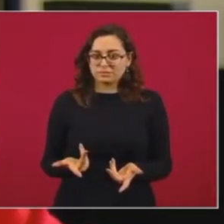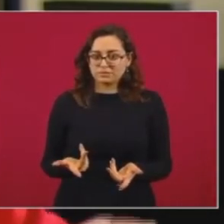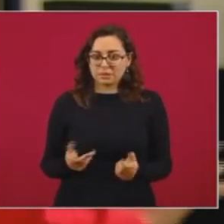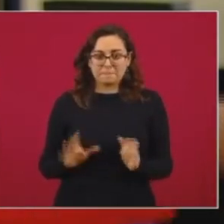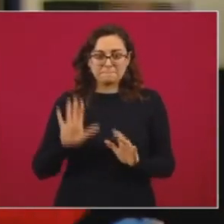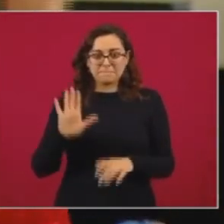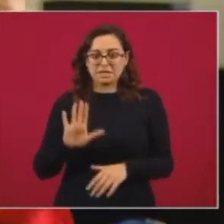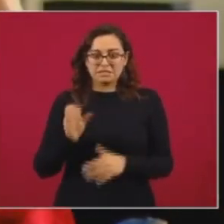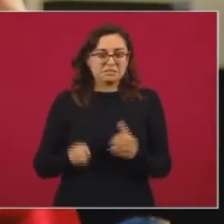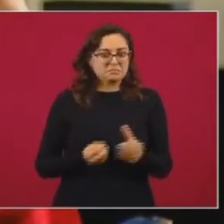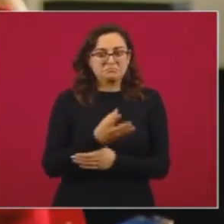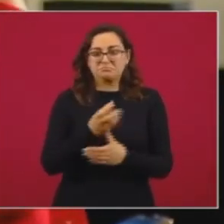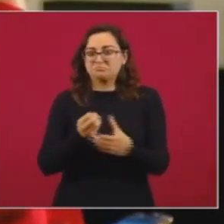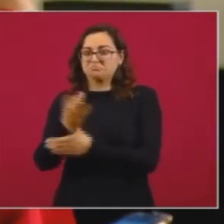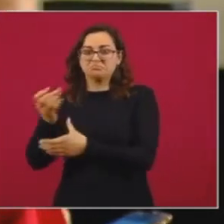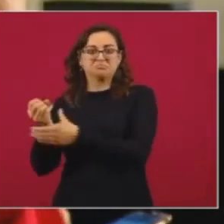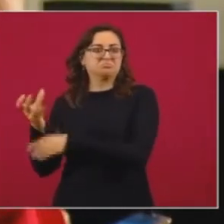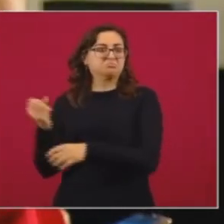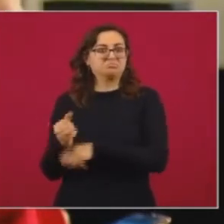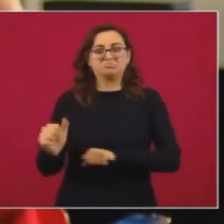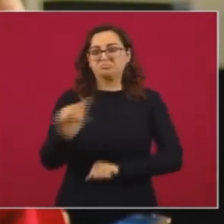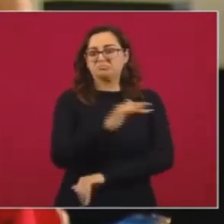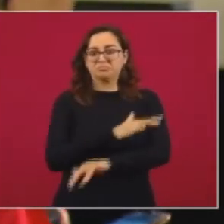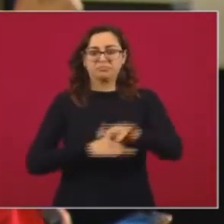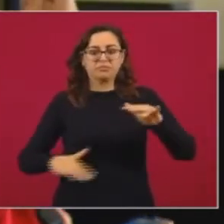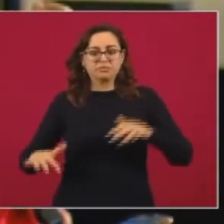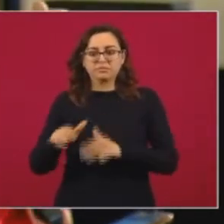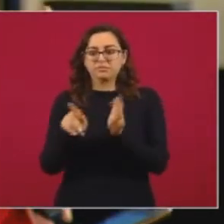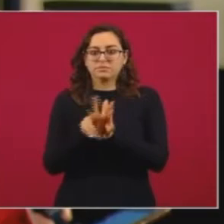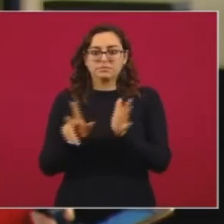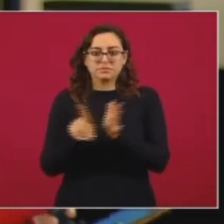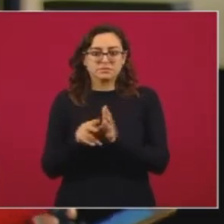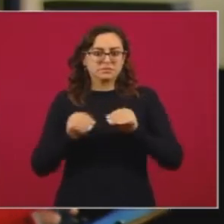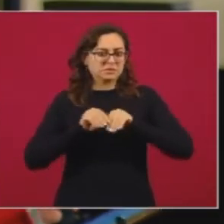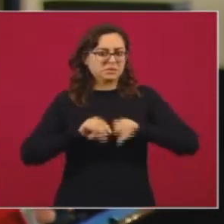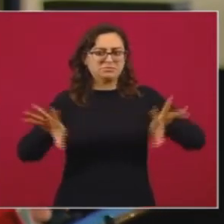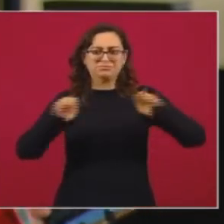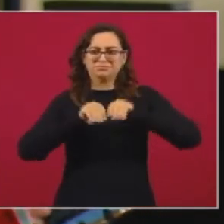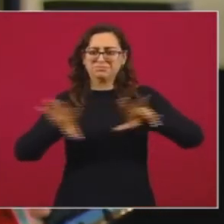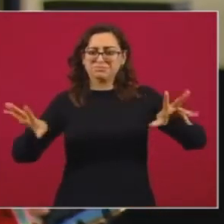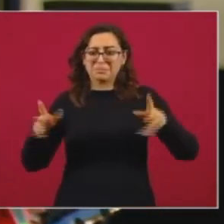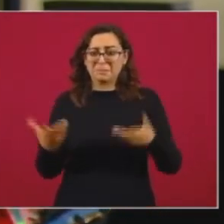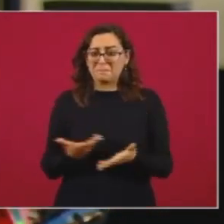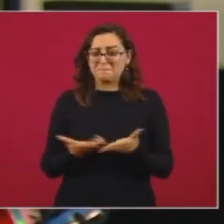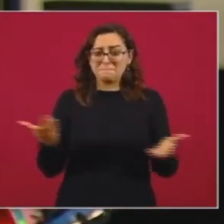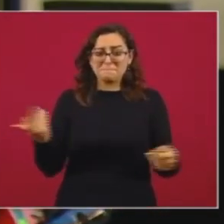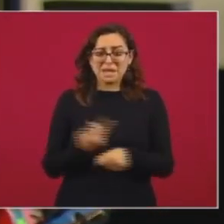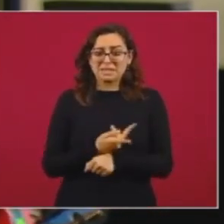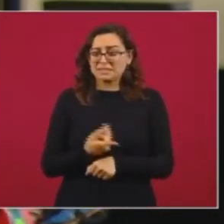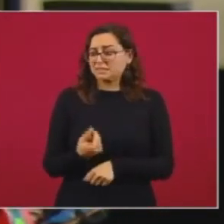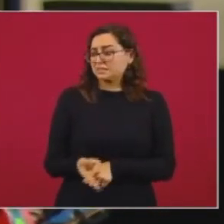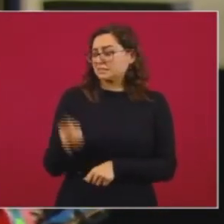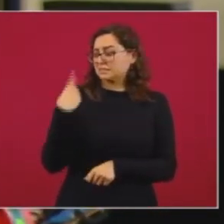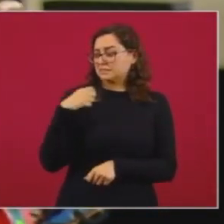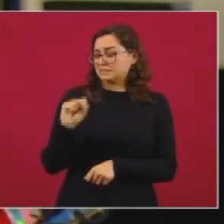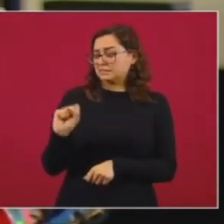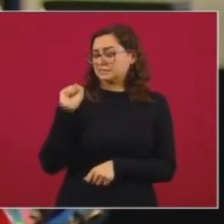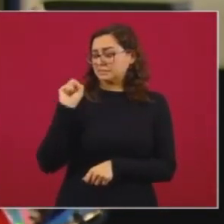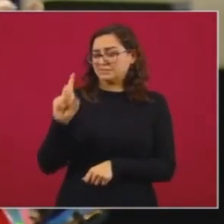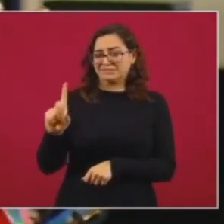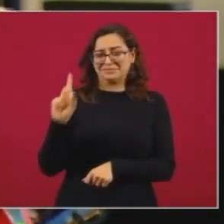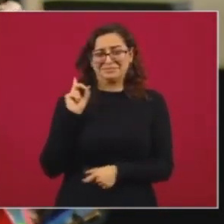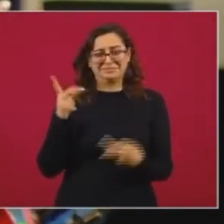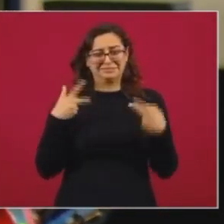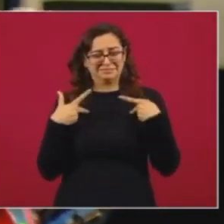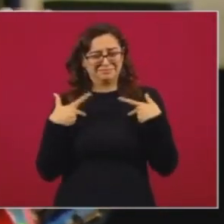contágiense, y muchos periódicos se ha difundido y redes sociales que todo el fin de semana, bueno, fue una mar de